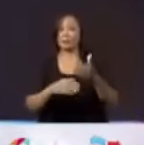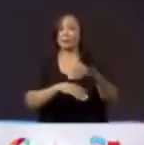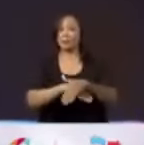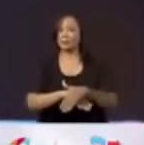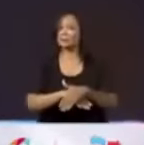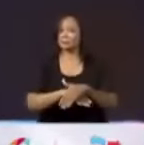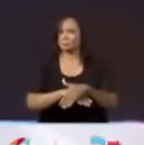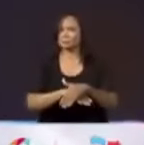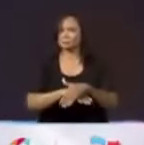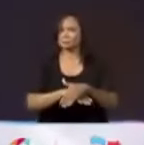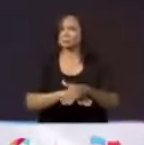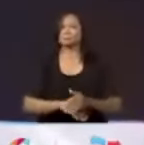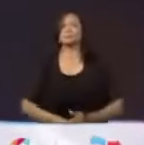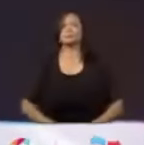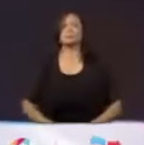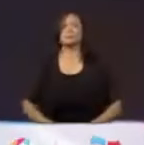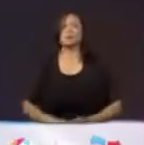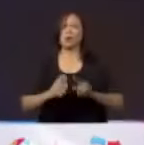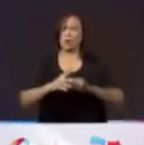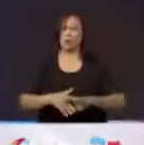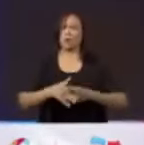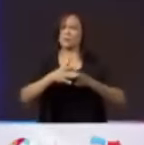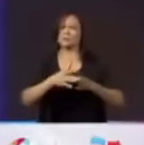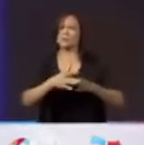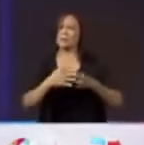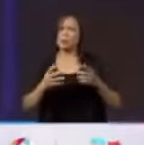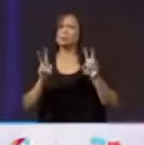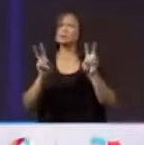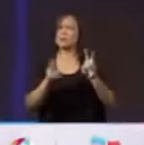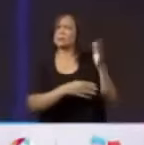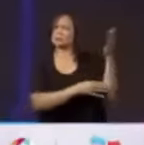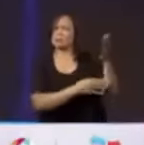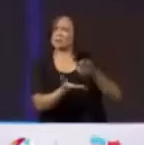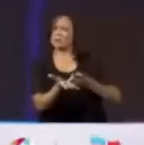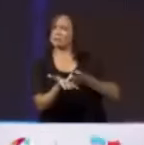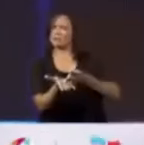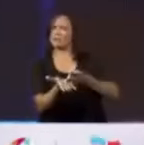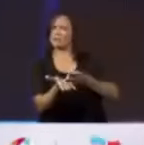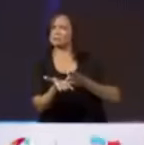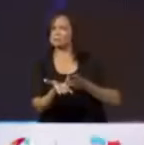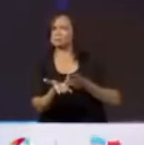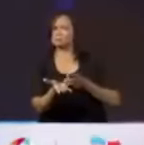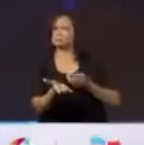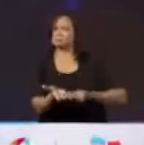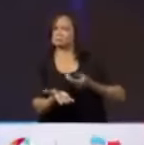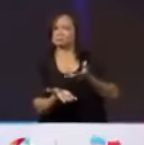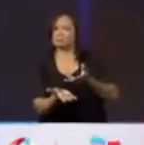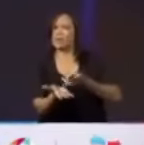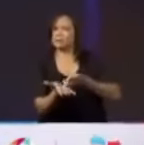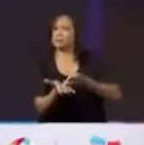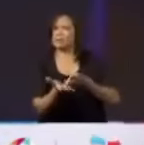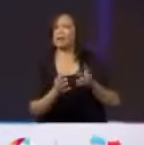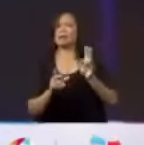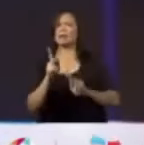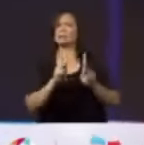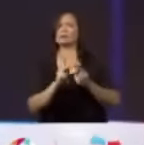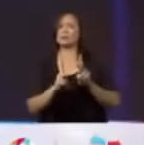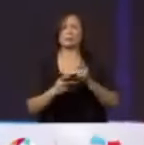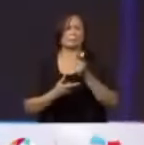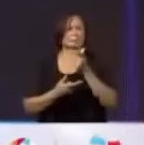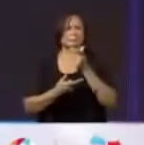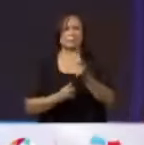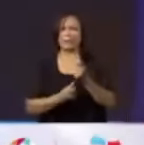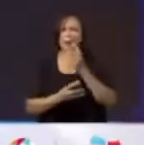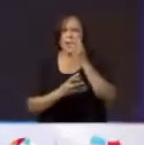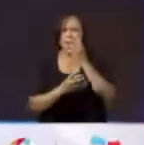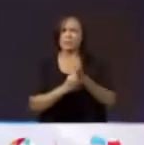aquí. Y comencemos este debate hablando la verdad. Y la verdad es que la gente está perdiendo interés